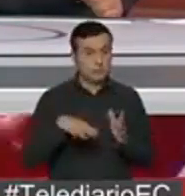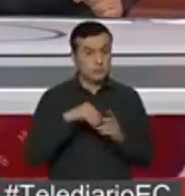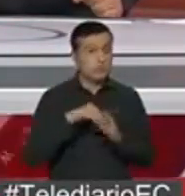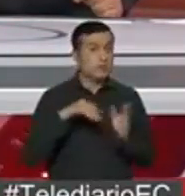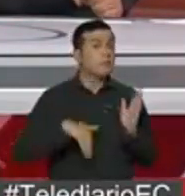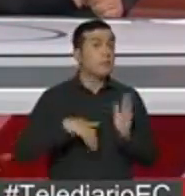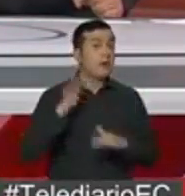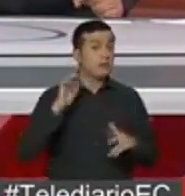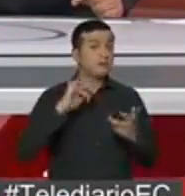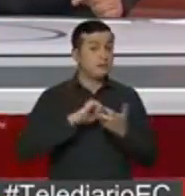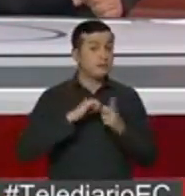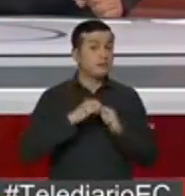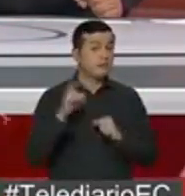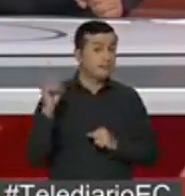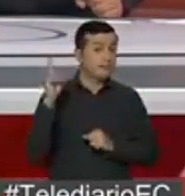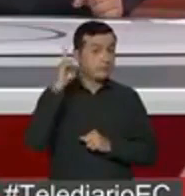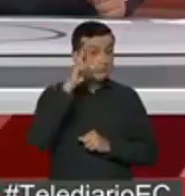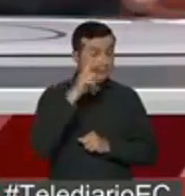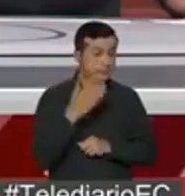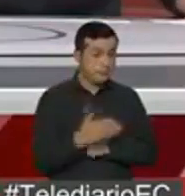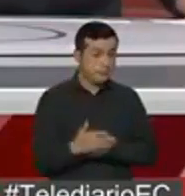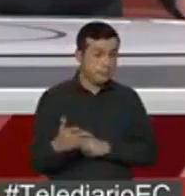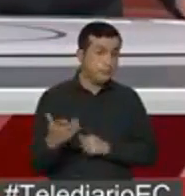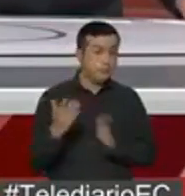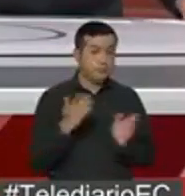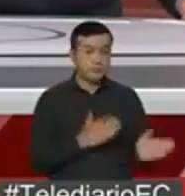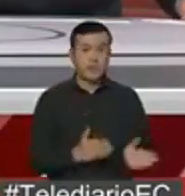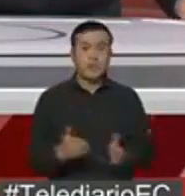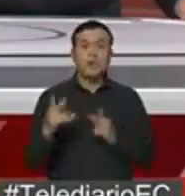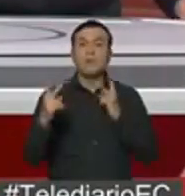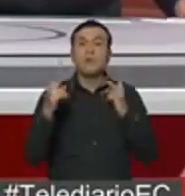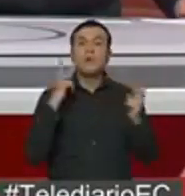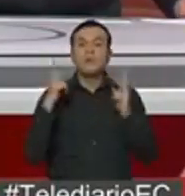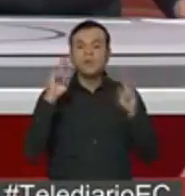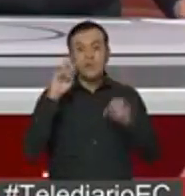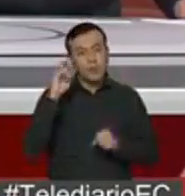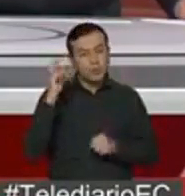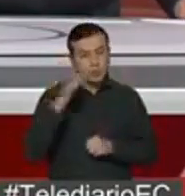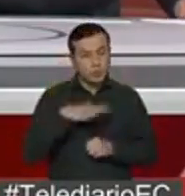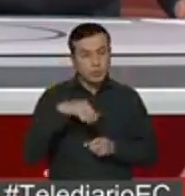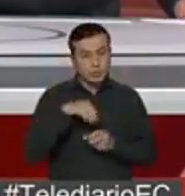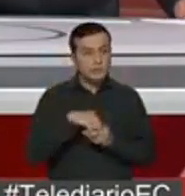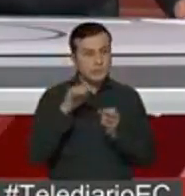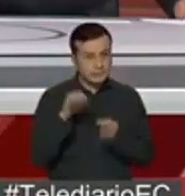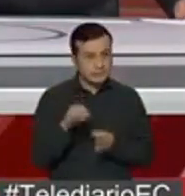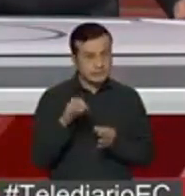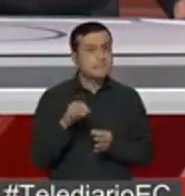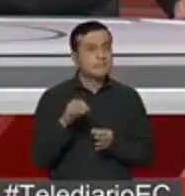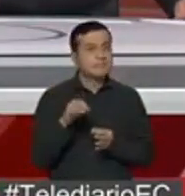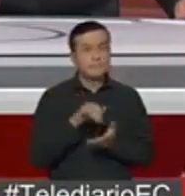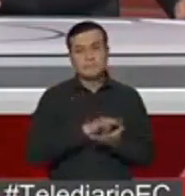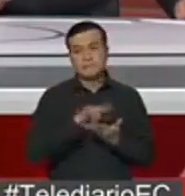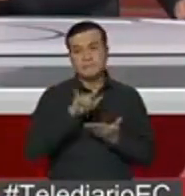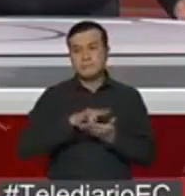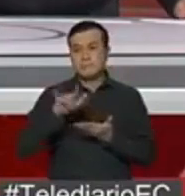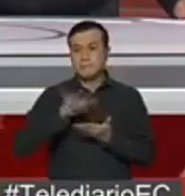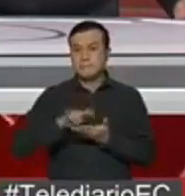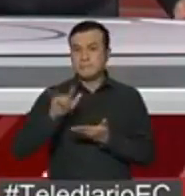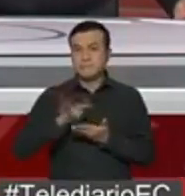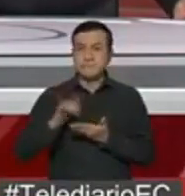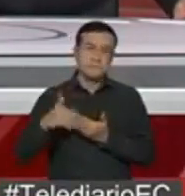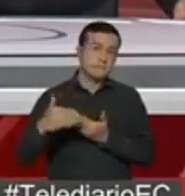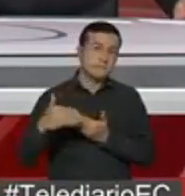que ha sido tan afectado durante esta pandemia. ¿Cuáles son las proyecciones del sector turístico ya y aéreo para lo que